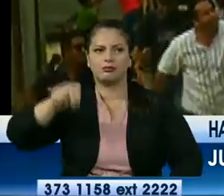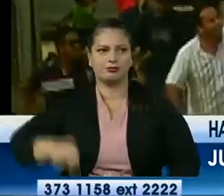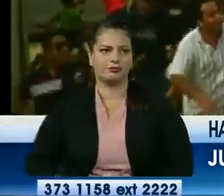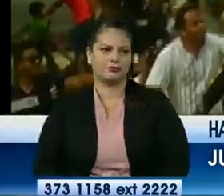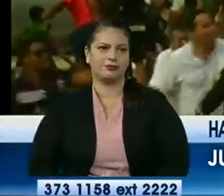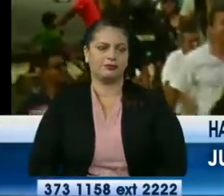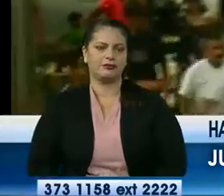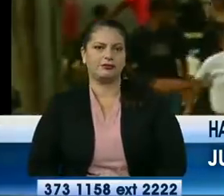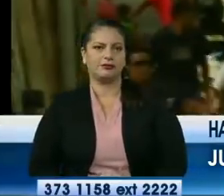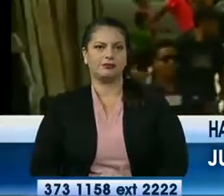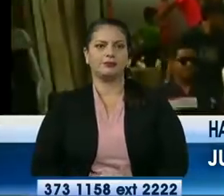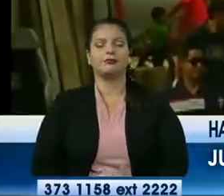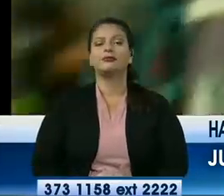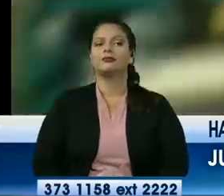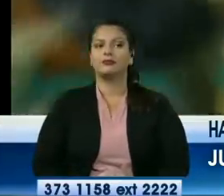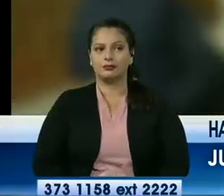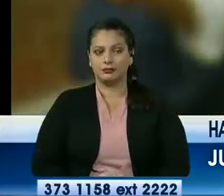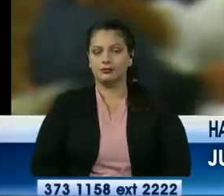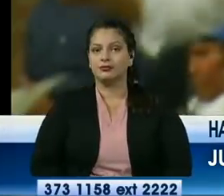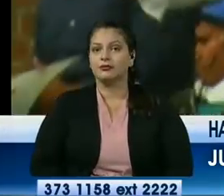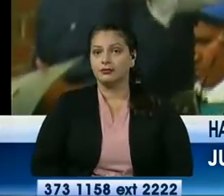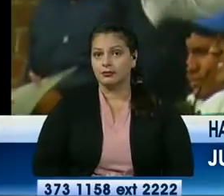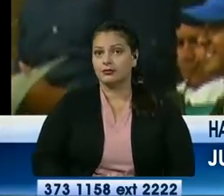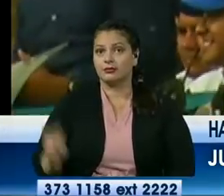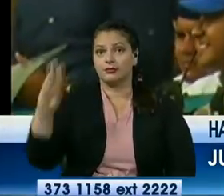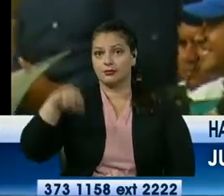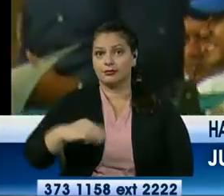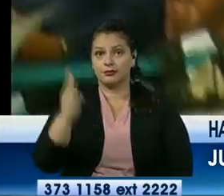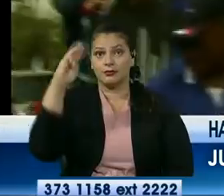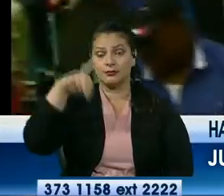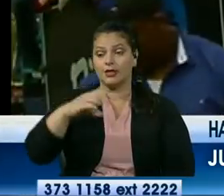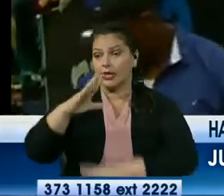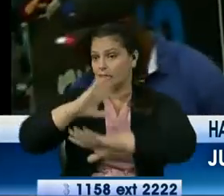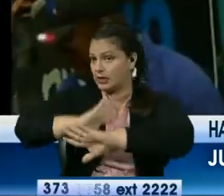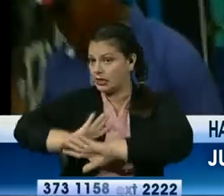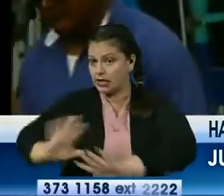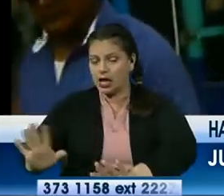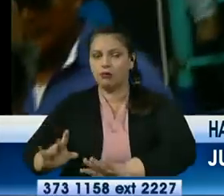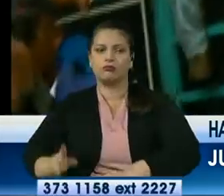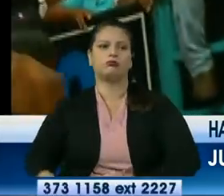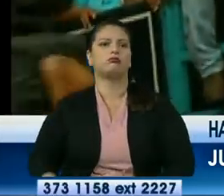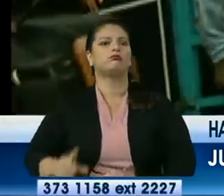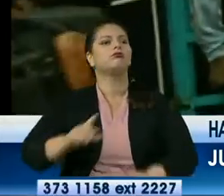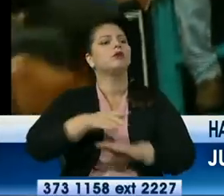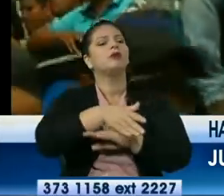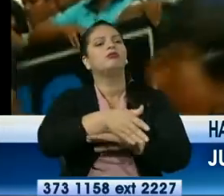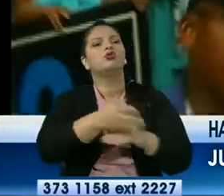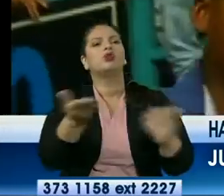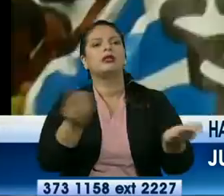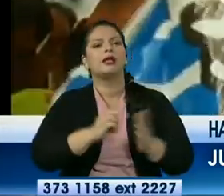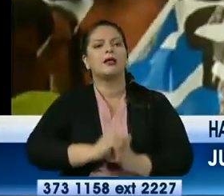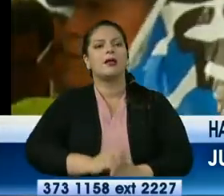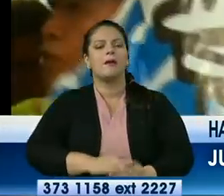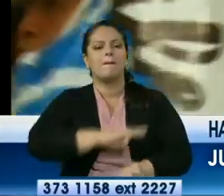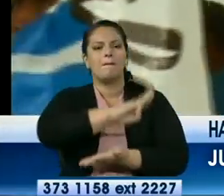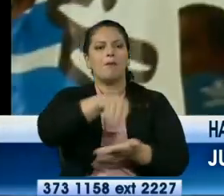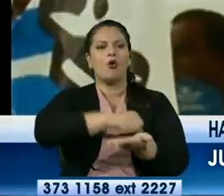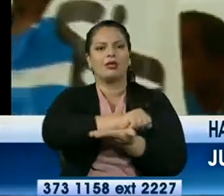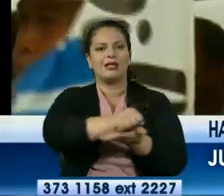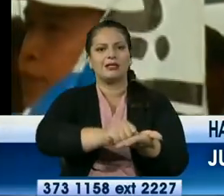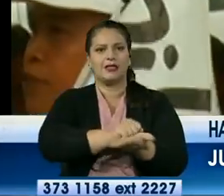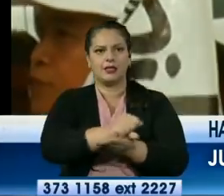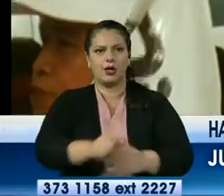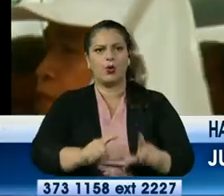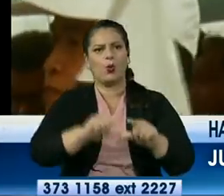se dirigió hasta Monte Sinaí, escoltado por un piquete policial. Ahí un nutrido grupo de simpatizantes lo esperaban para